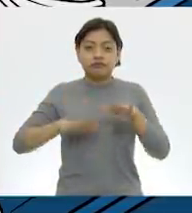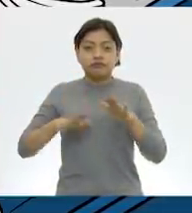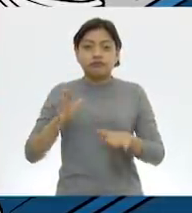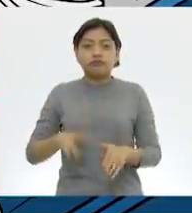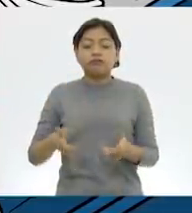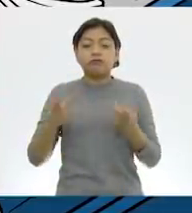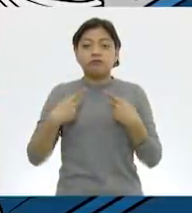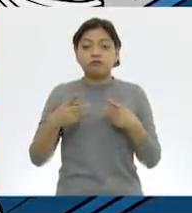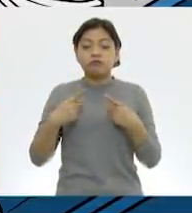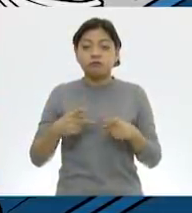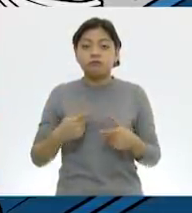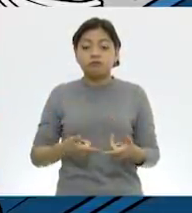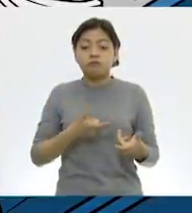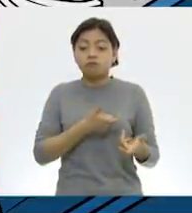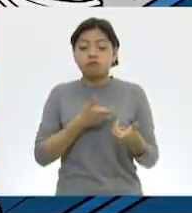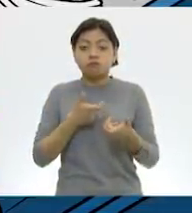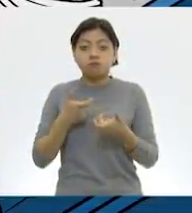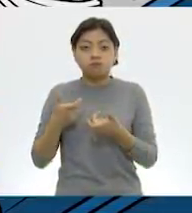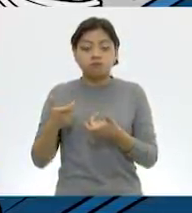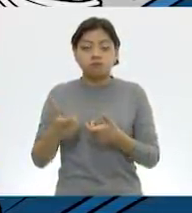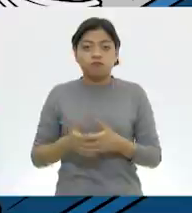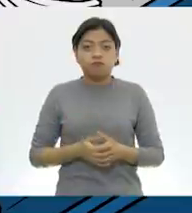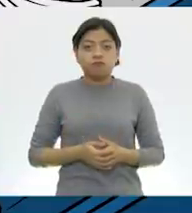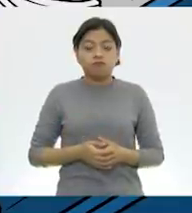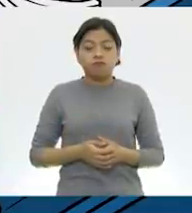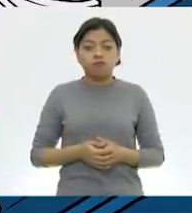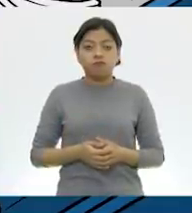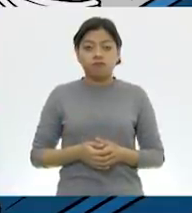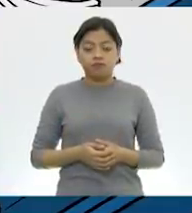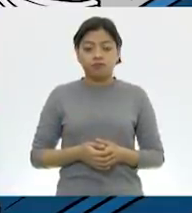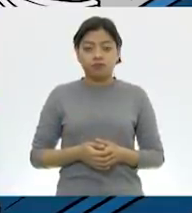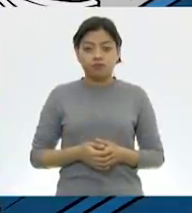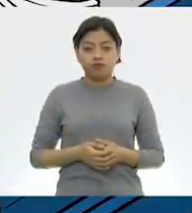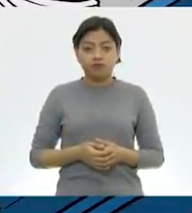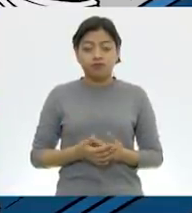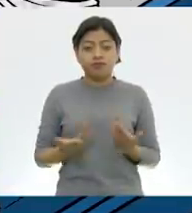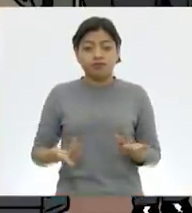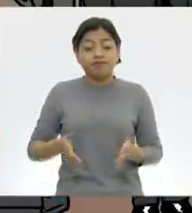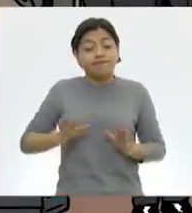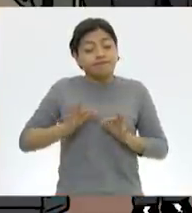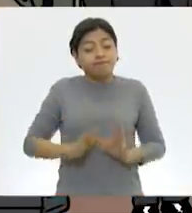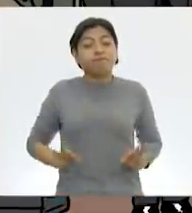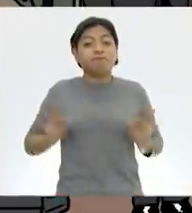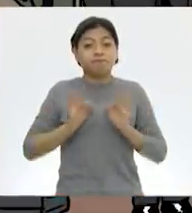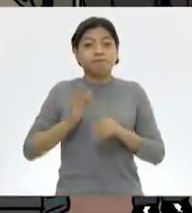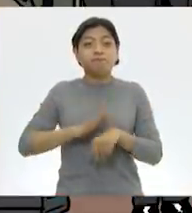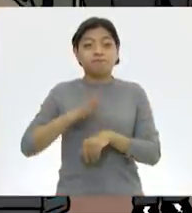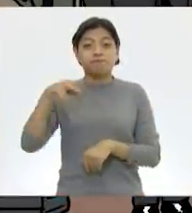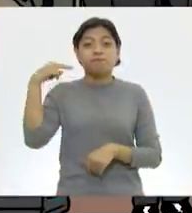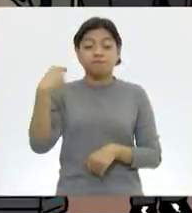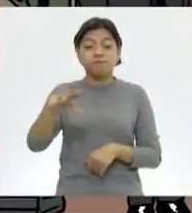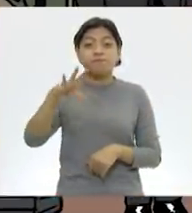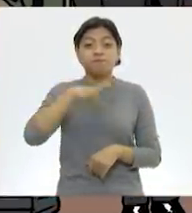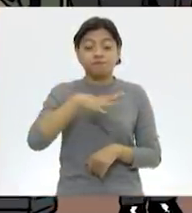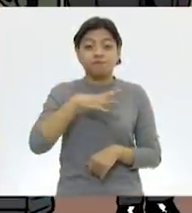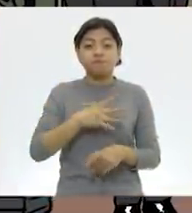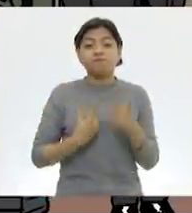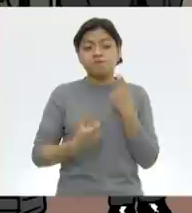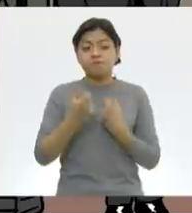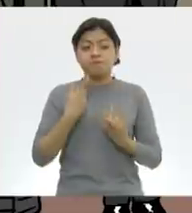humor bromeamos o nos chanceamos unos con otros. Ante todo, tenemos nombre.